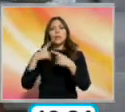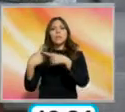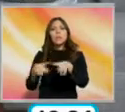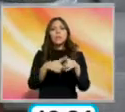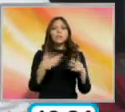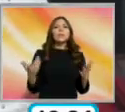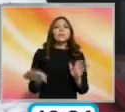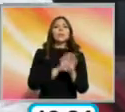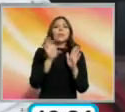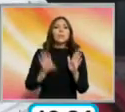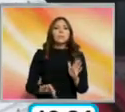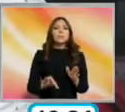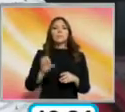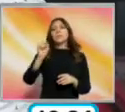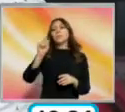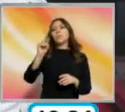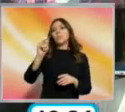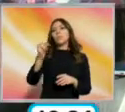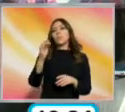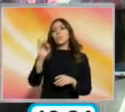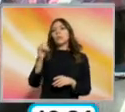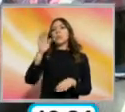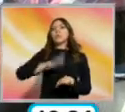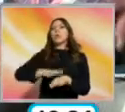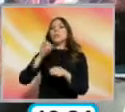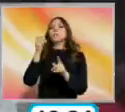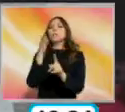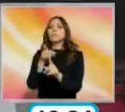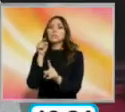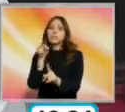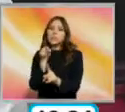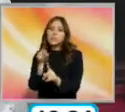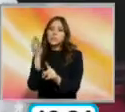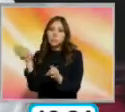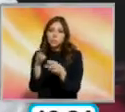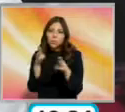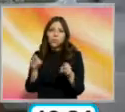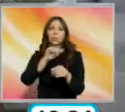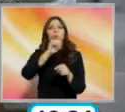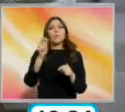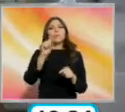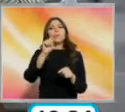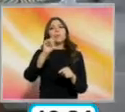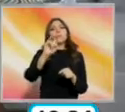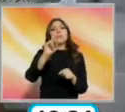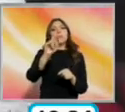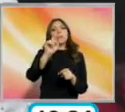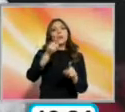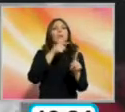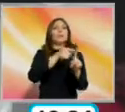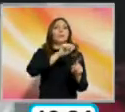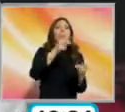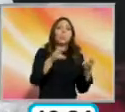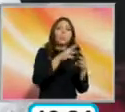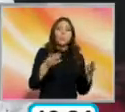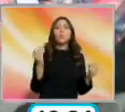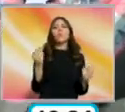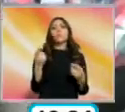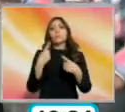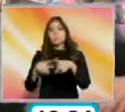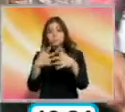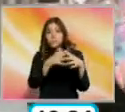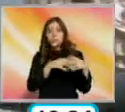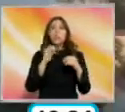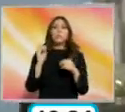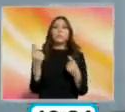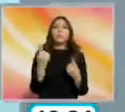en cuanto a que digas, ¿sabes qué? Spotify se clava más en ese tipo de música. Exactamente. Tal en ese tipo de música. O sea, ¿Hay variedad o todo tiene Casi de todo? todos los servicios hoy ya